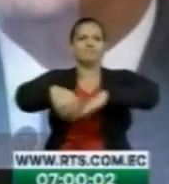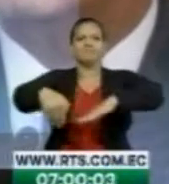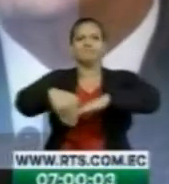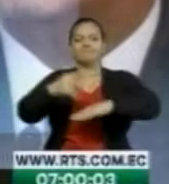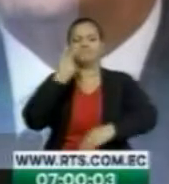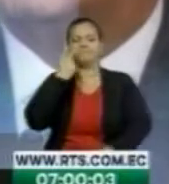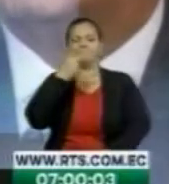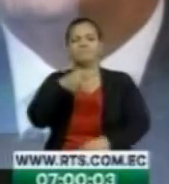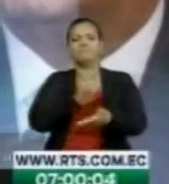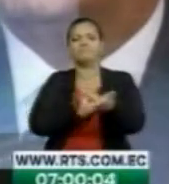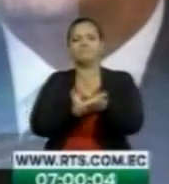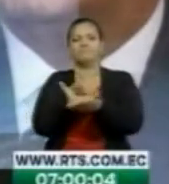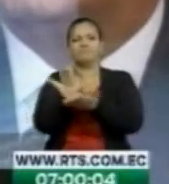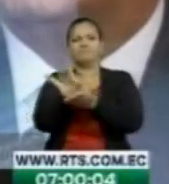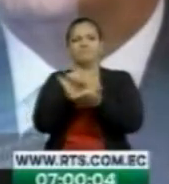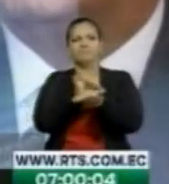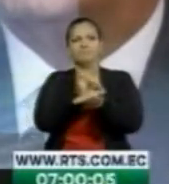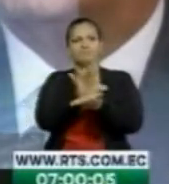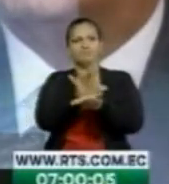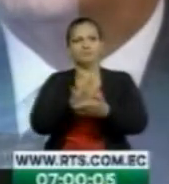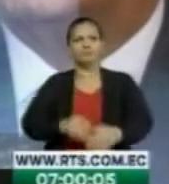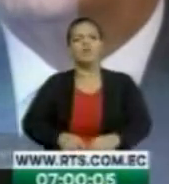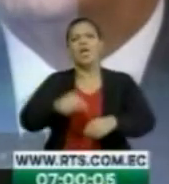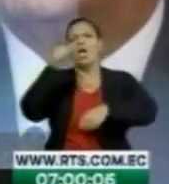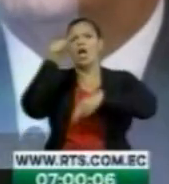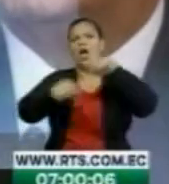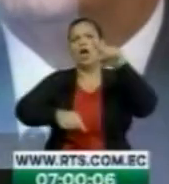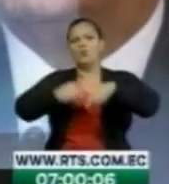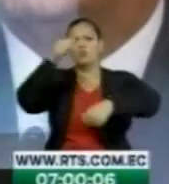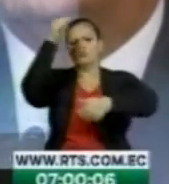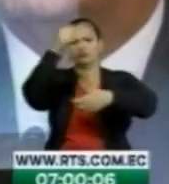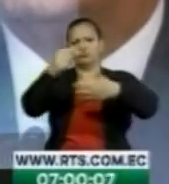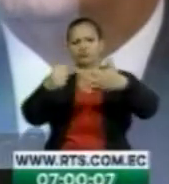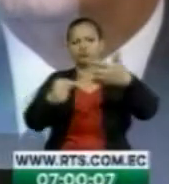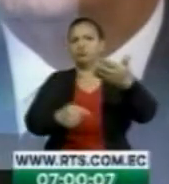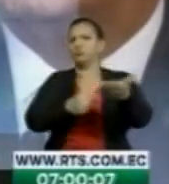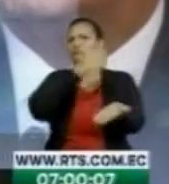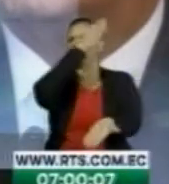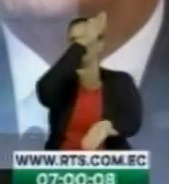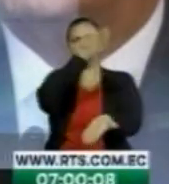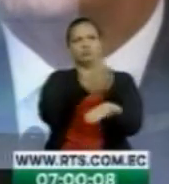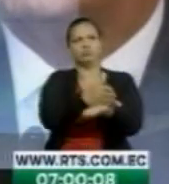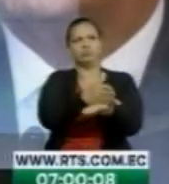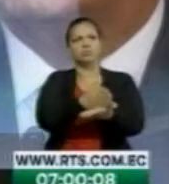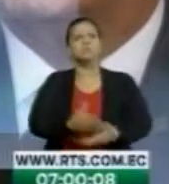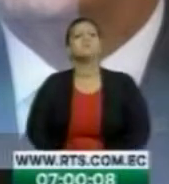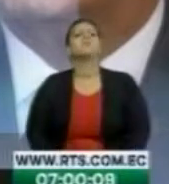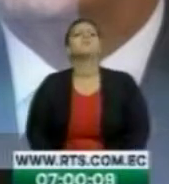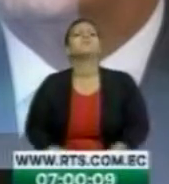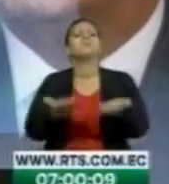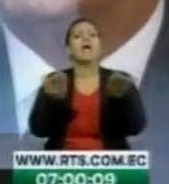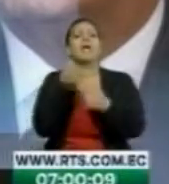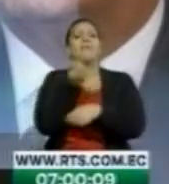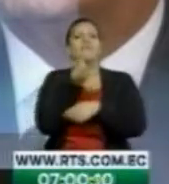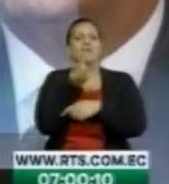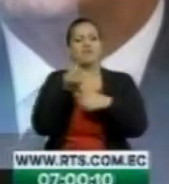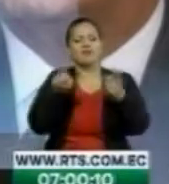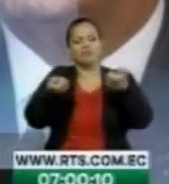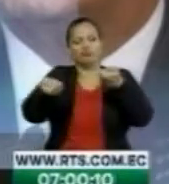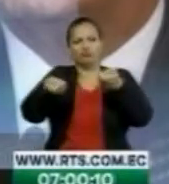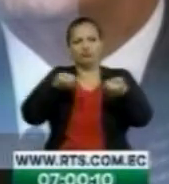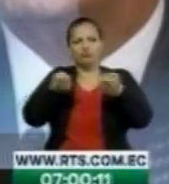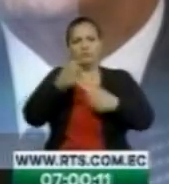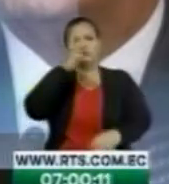la de cualificaciones profesionales entre otras dependencias sólo esto representa un ahorro anual de más de